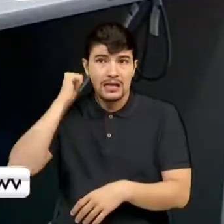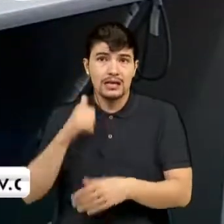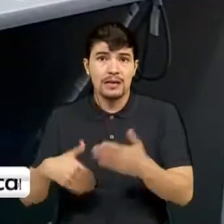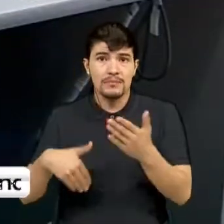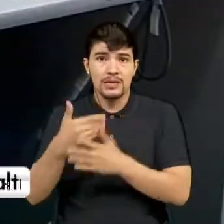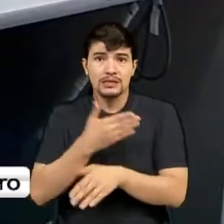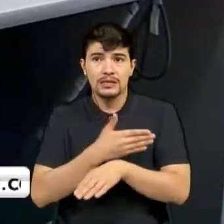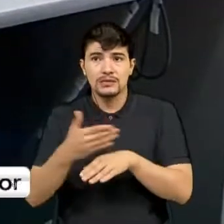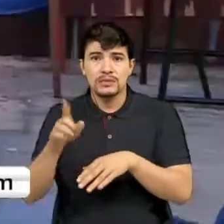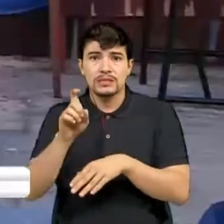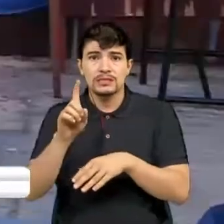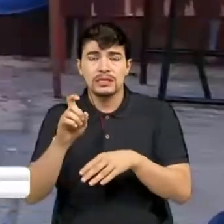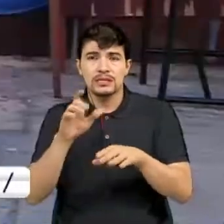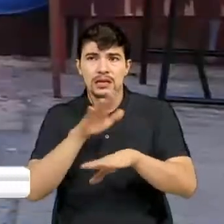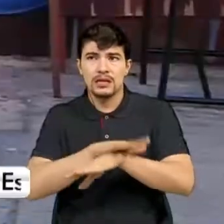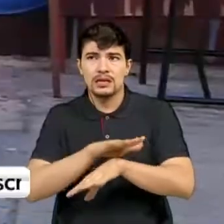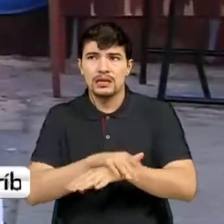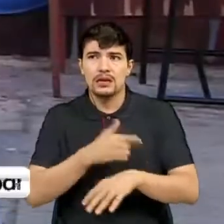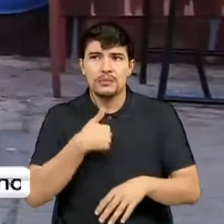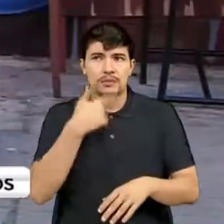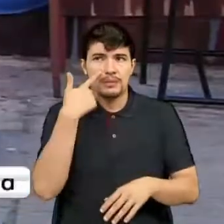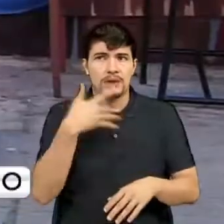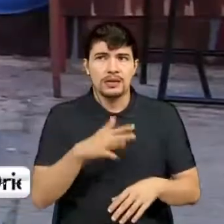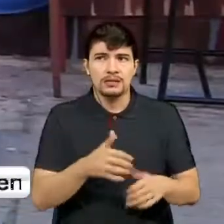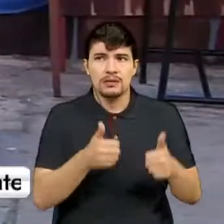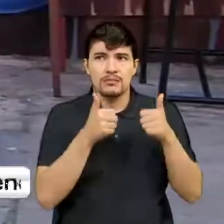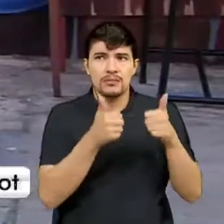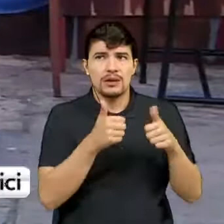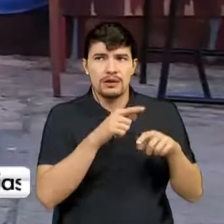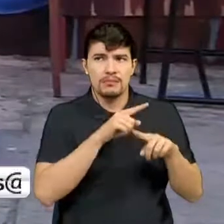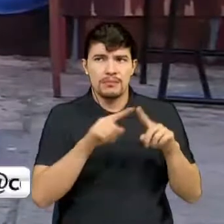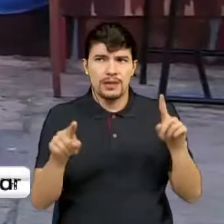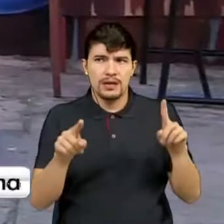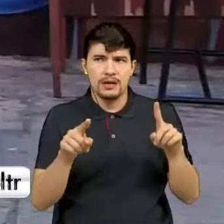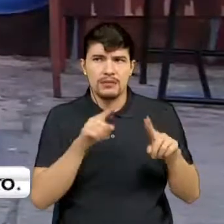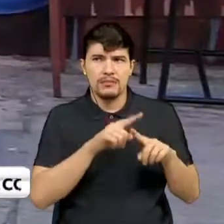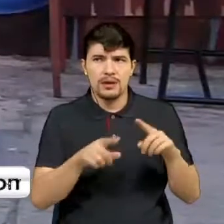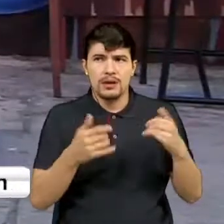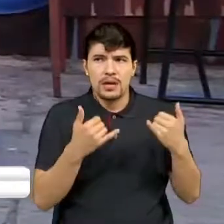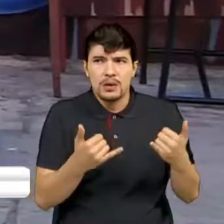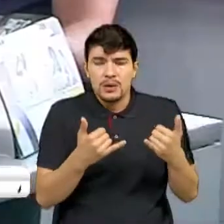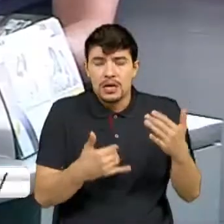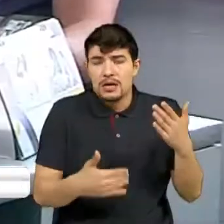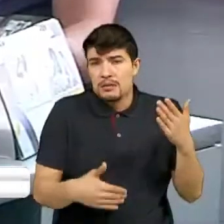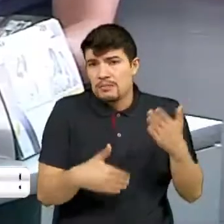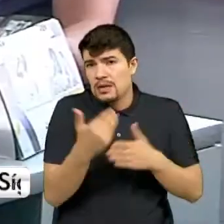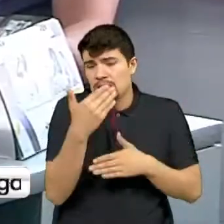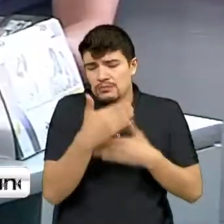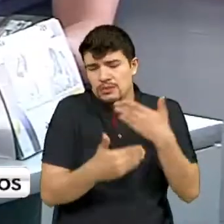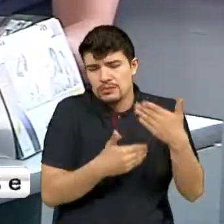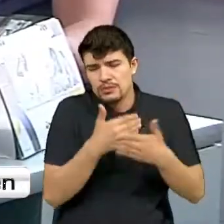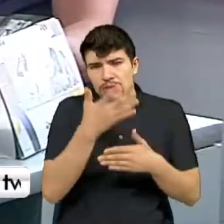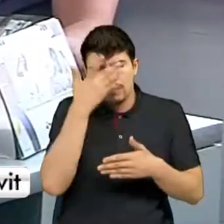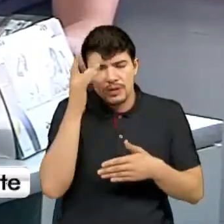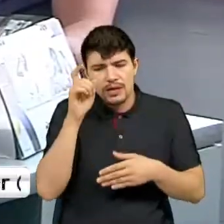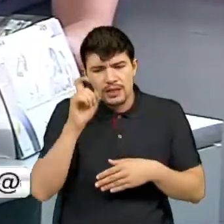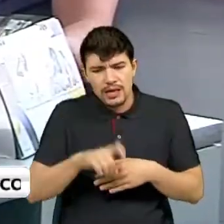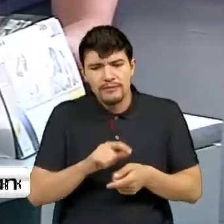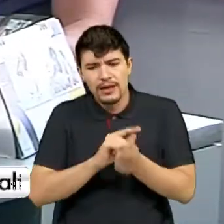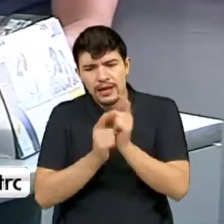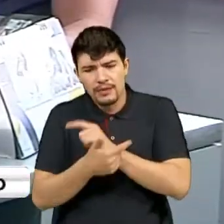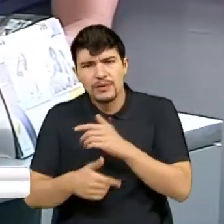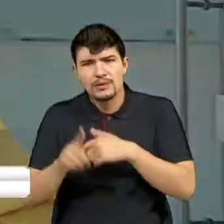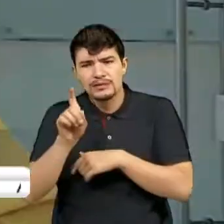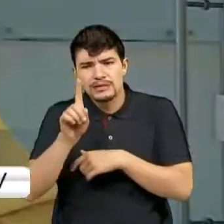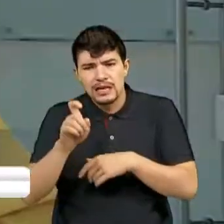pagar después de las 6 de la tarde. Me parece algo muy bueno, pero pues por ahora es un inicio, ya que pues debería ser a partir de las